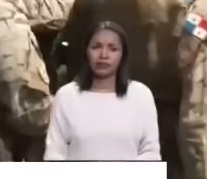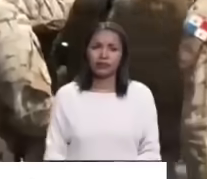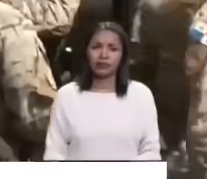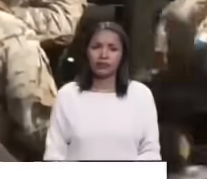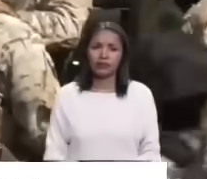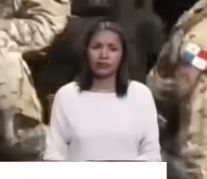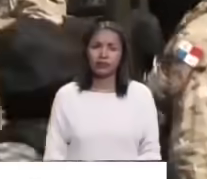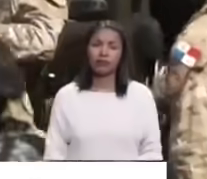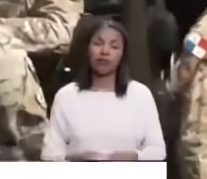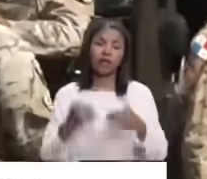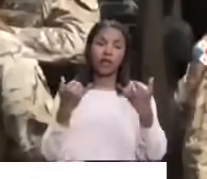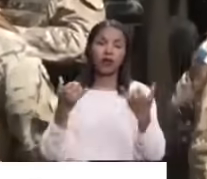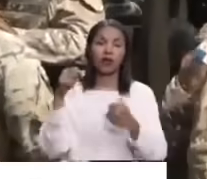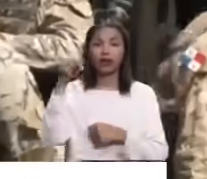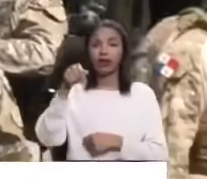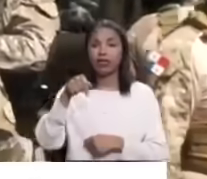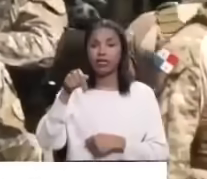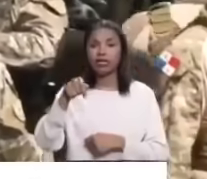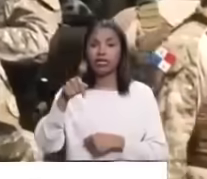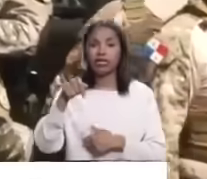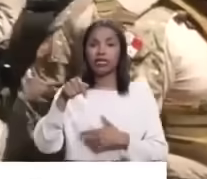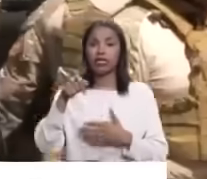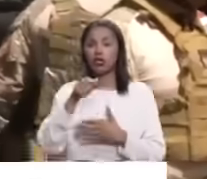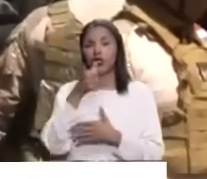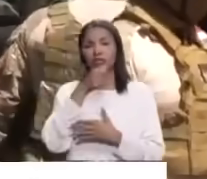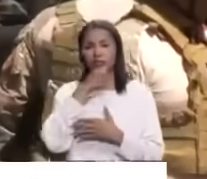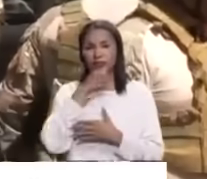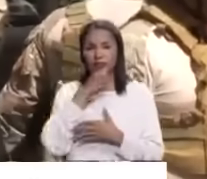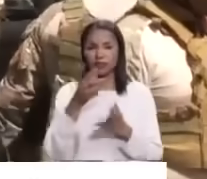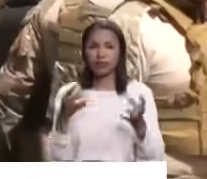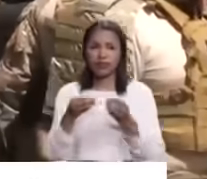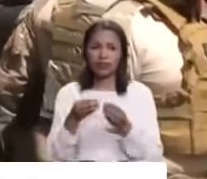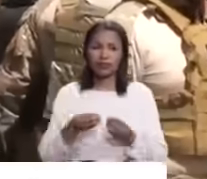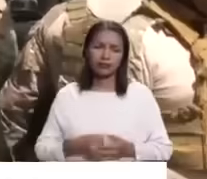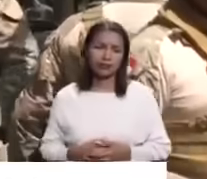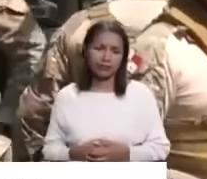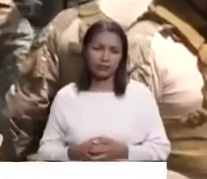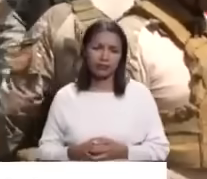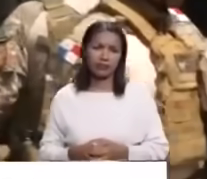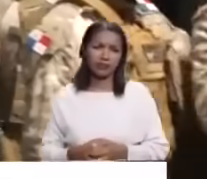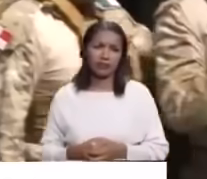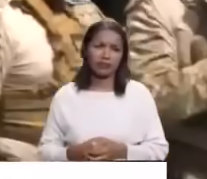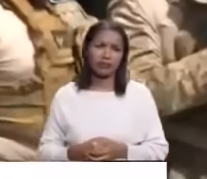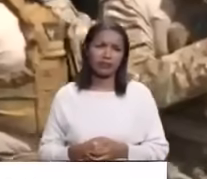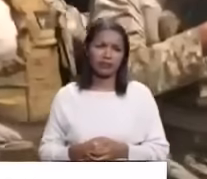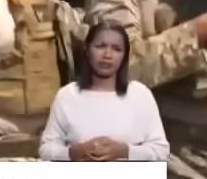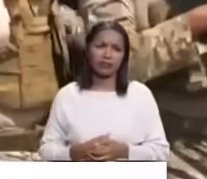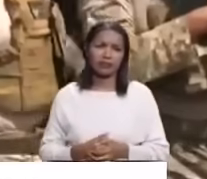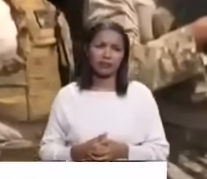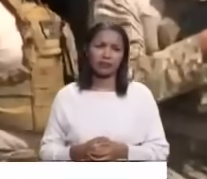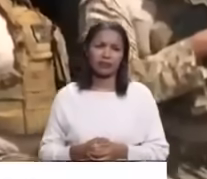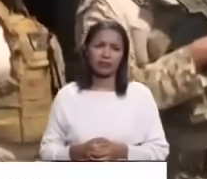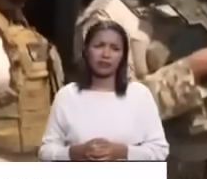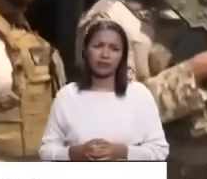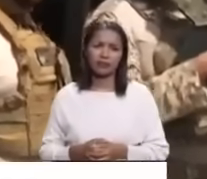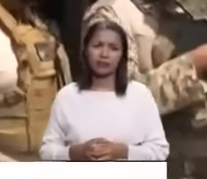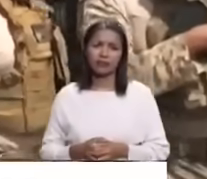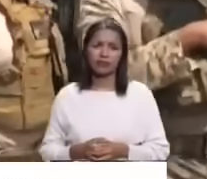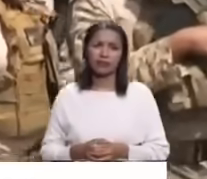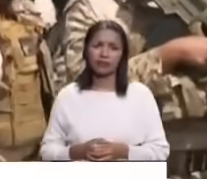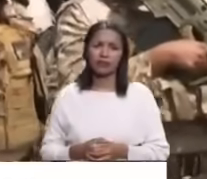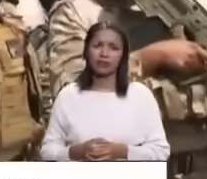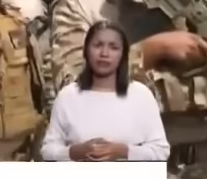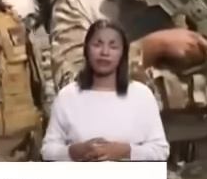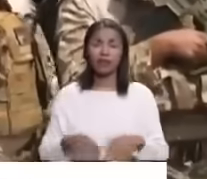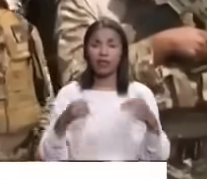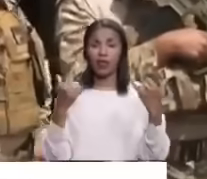Así que aquí estoy con Emilio, que tiene también más información de lo que está viendo. En este momento una unidad de la Policía